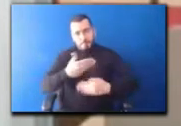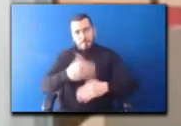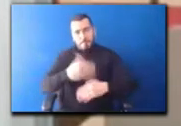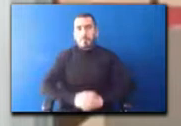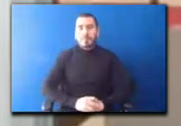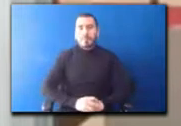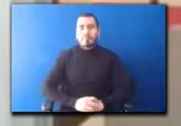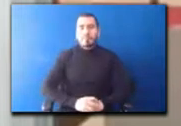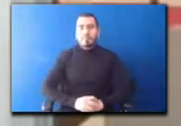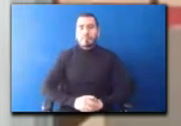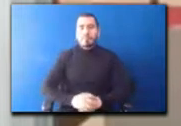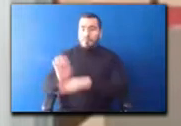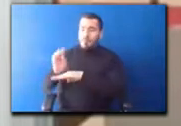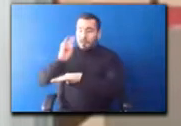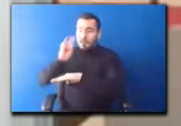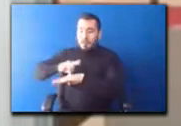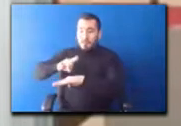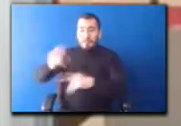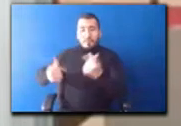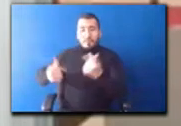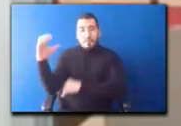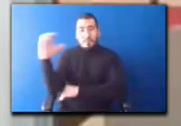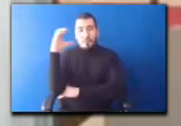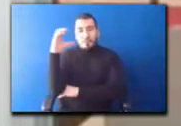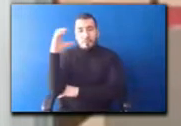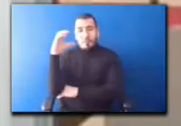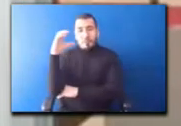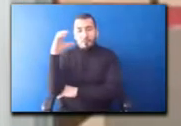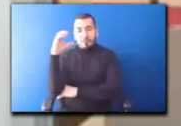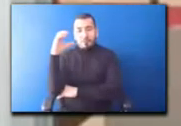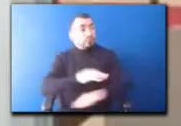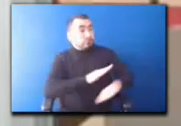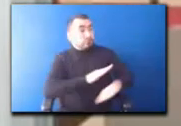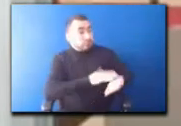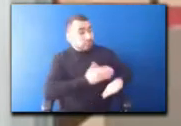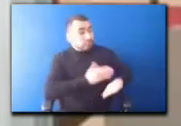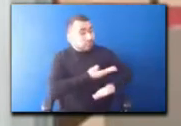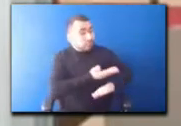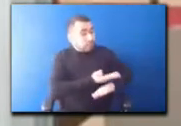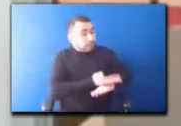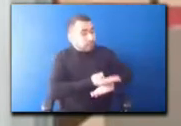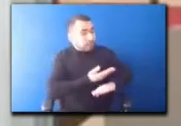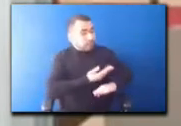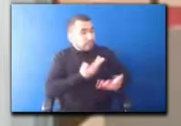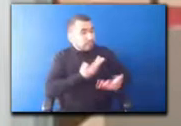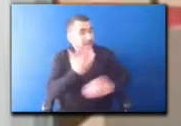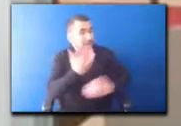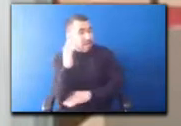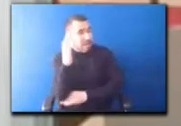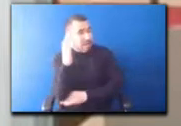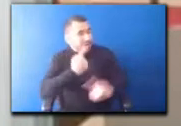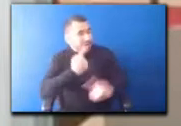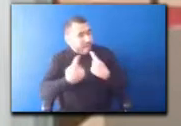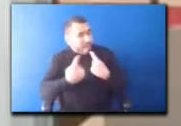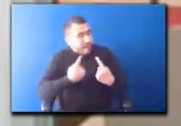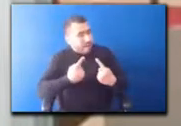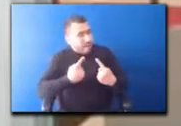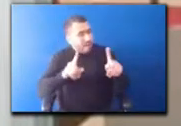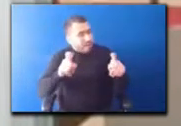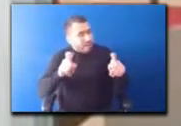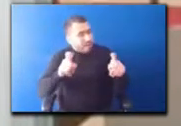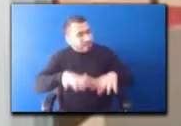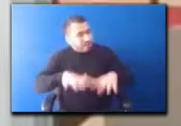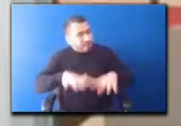la superintendencia se acerca al Poli a proponernos hacer esta charla, aceptamos complacidos. Ha sido una